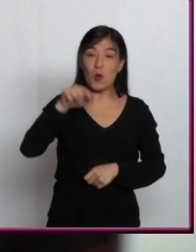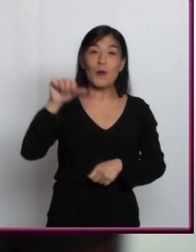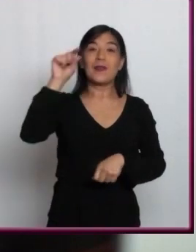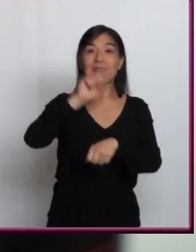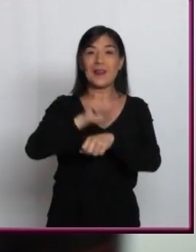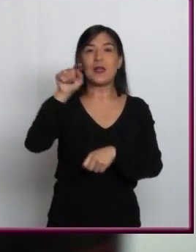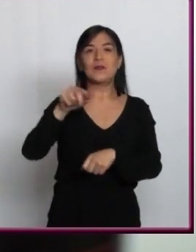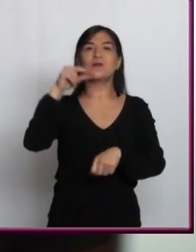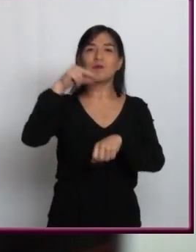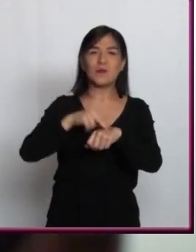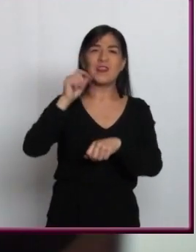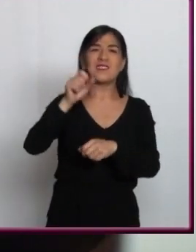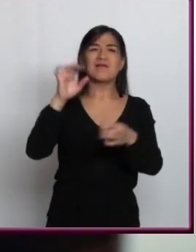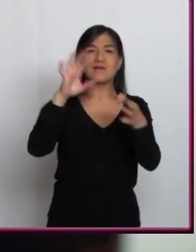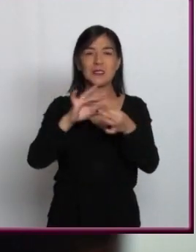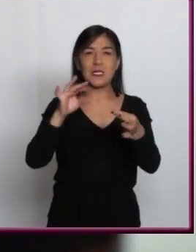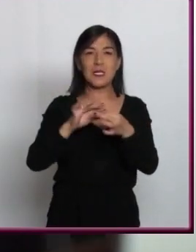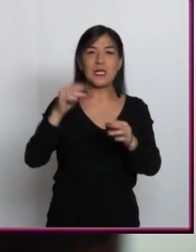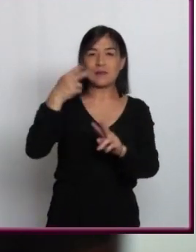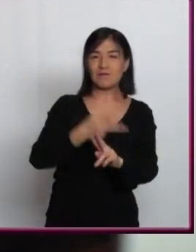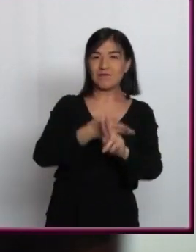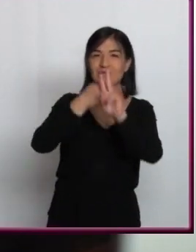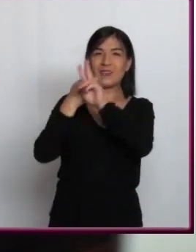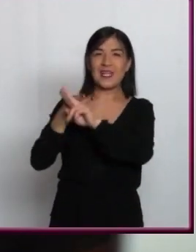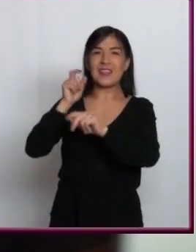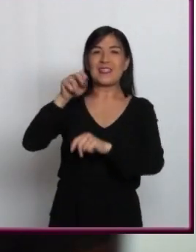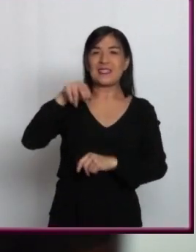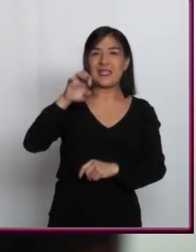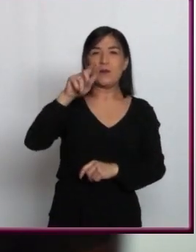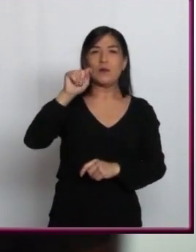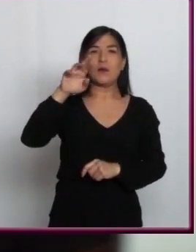va a hablar de la estrella de neutrones de la supernova